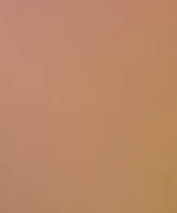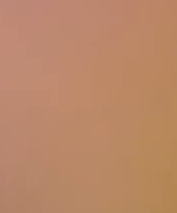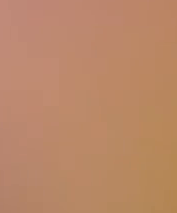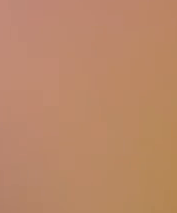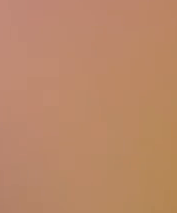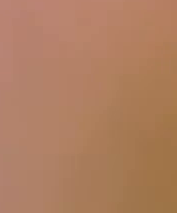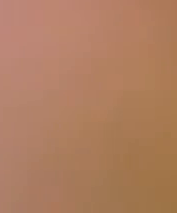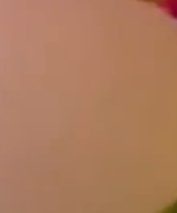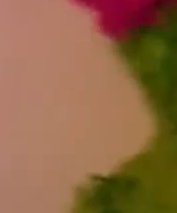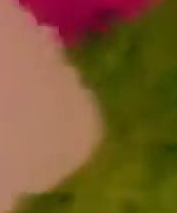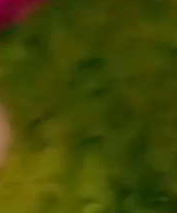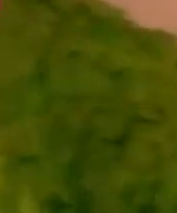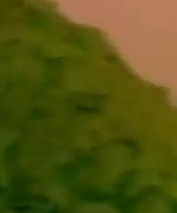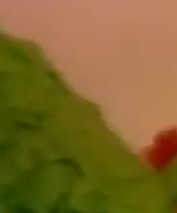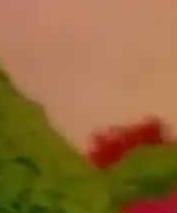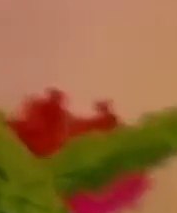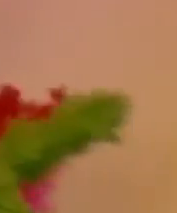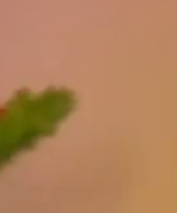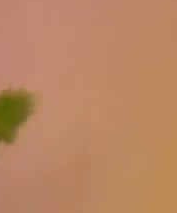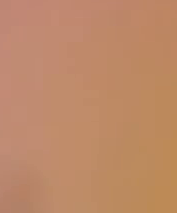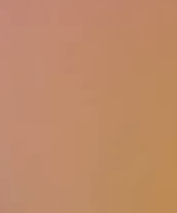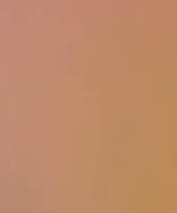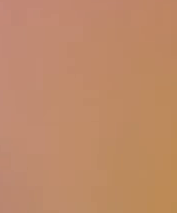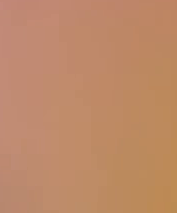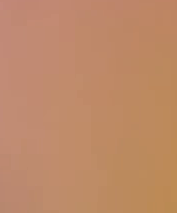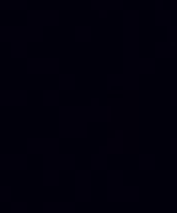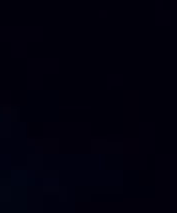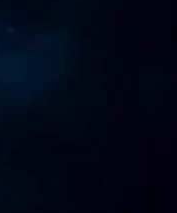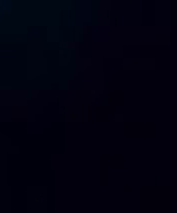pique. A continuación, Sésamo.